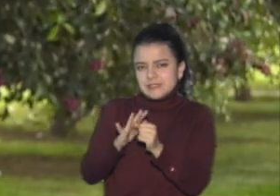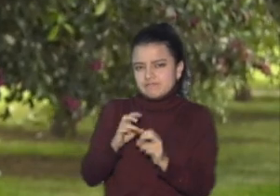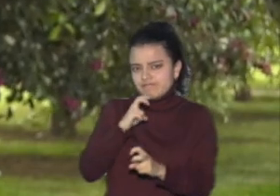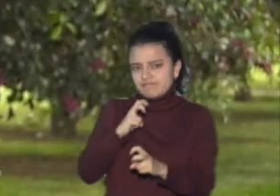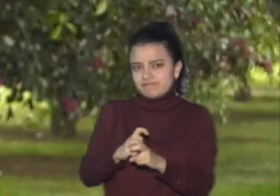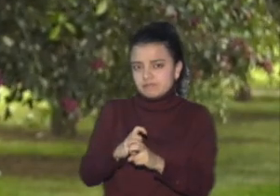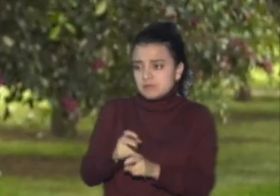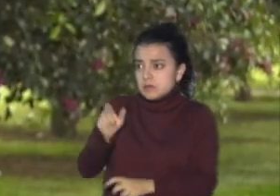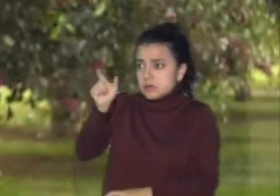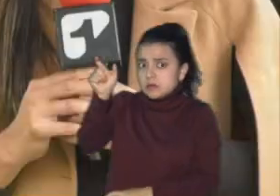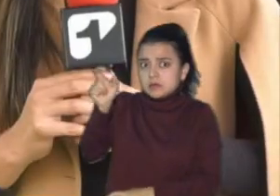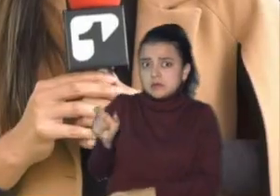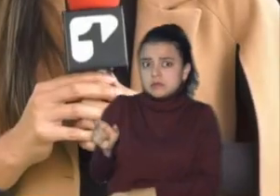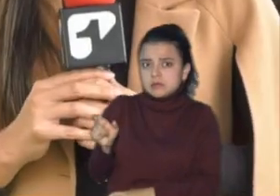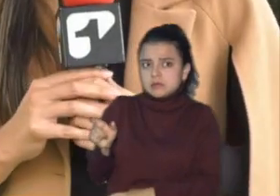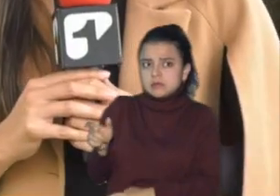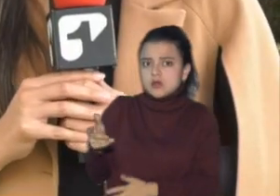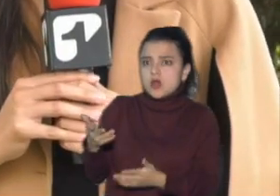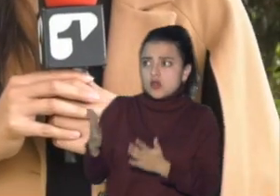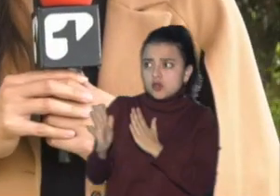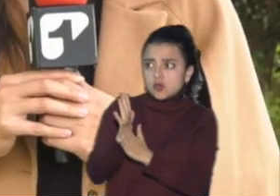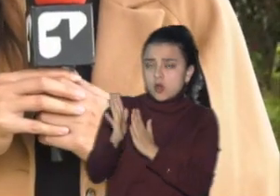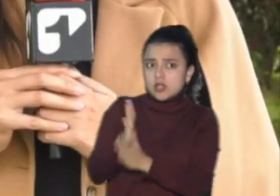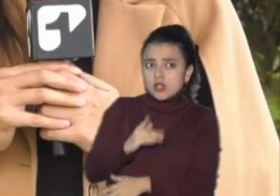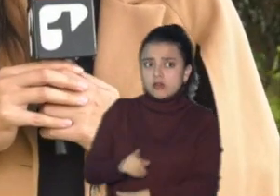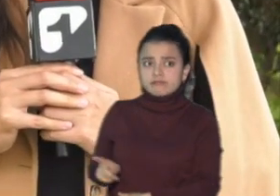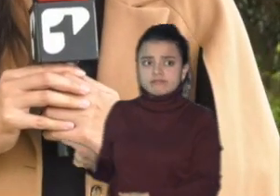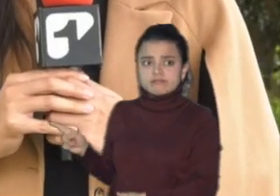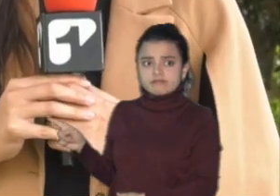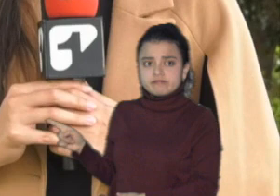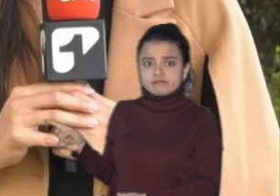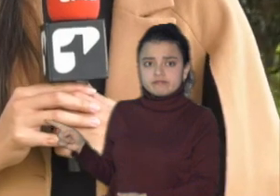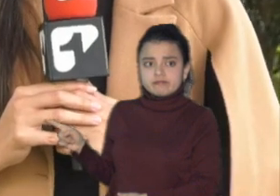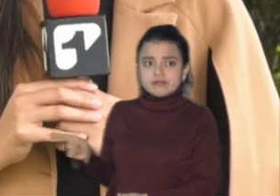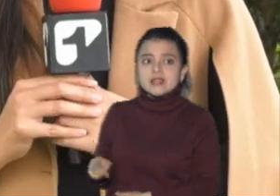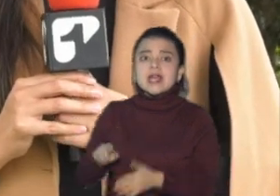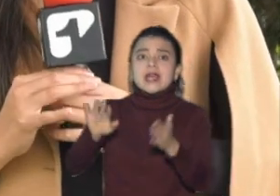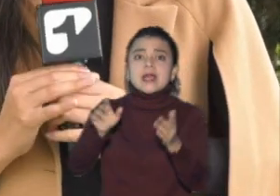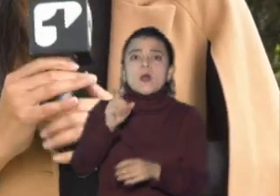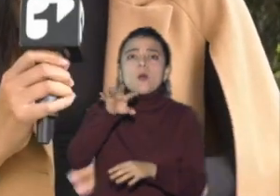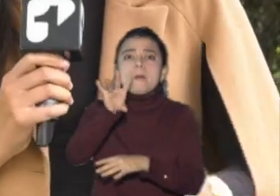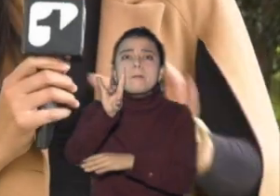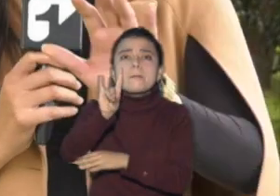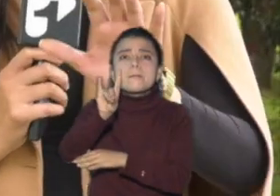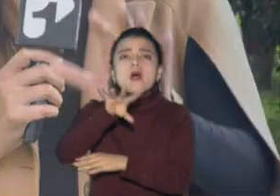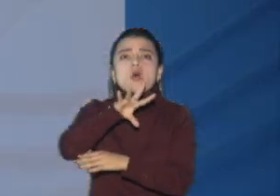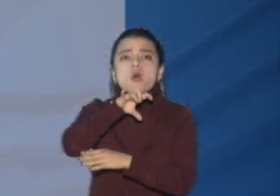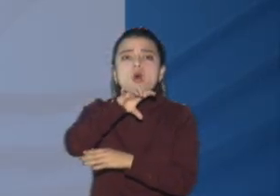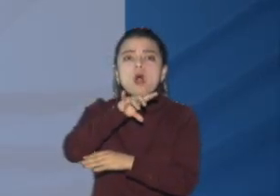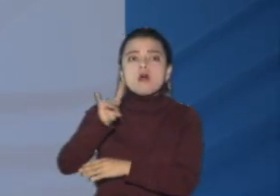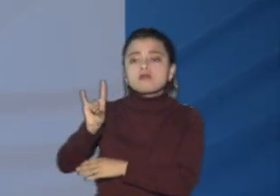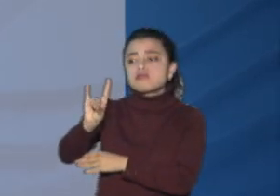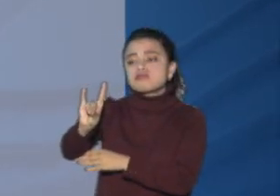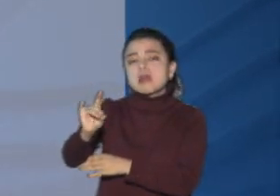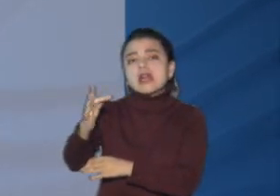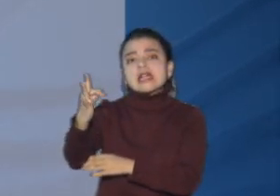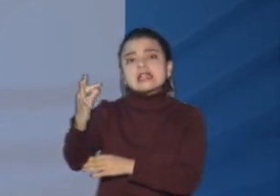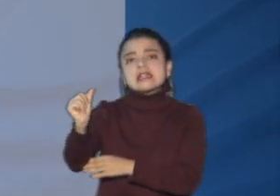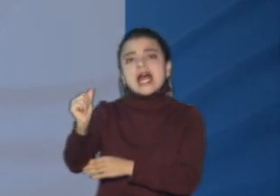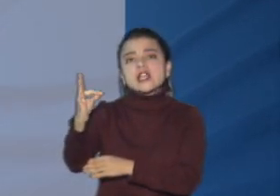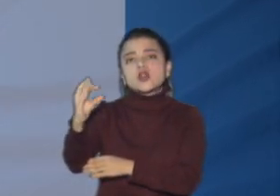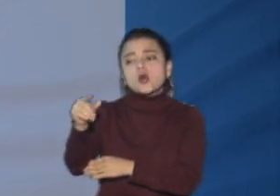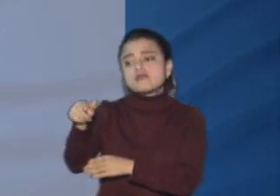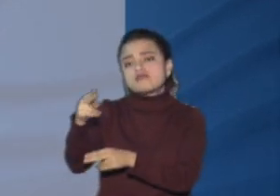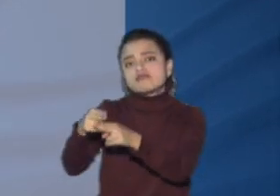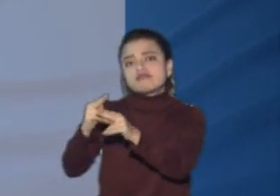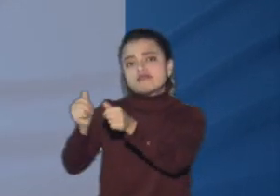circunstancia falleció un perro llamado Tato en una guardería reconocida de la ciudad de Bogotá. La historia es la siguiente: los familiares